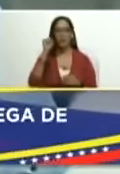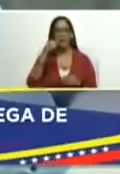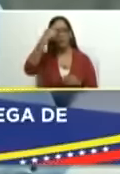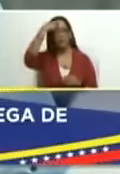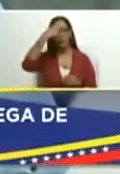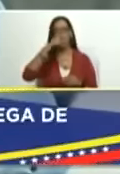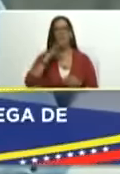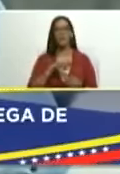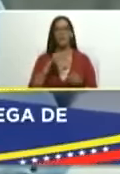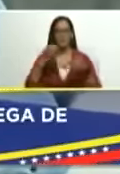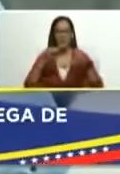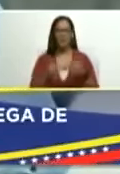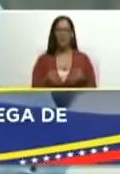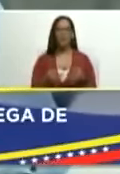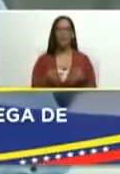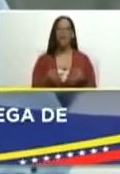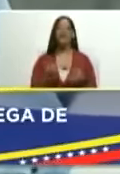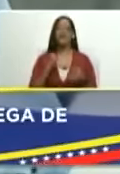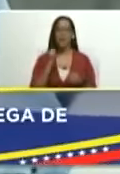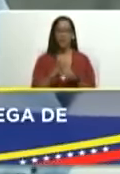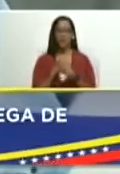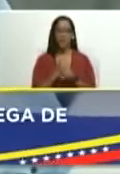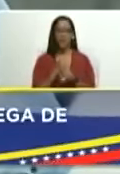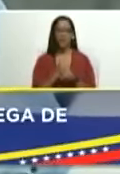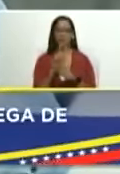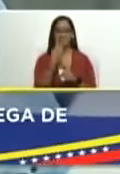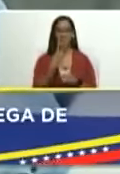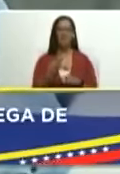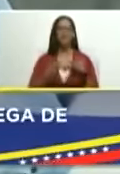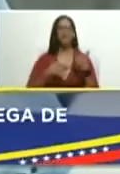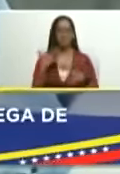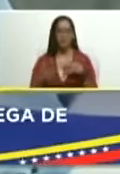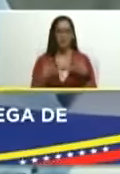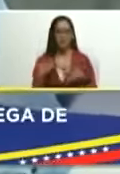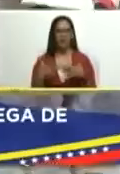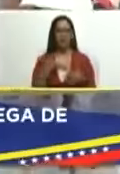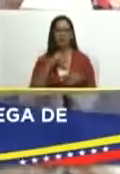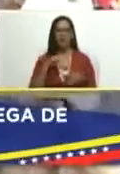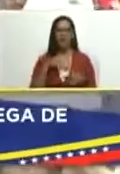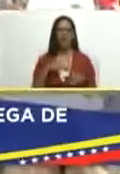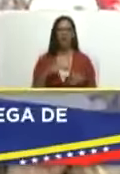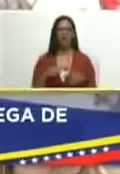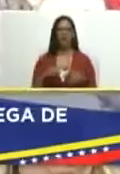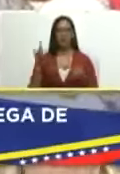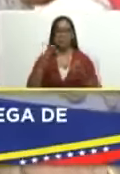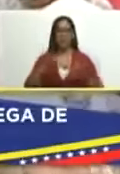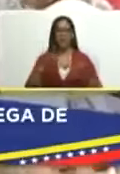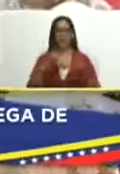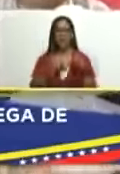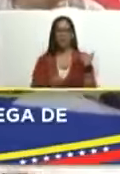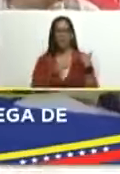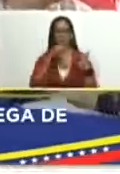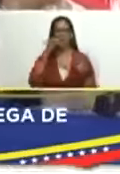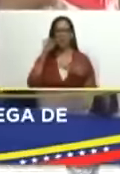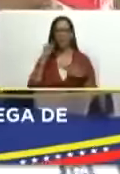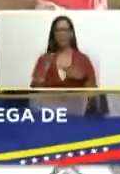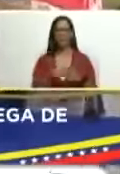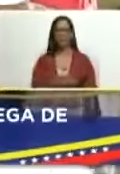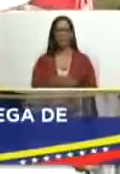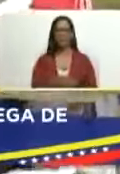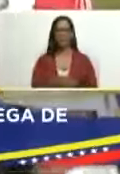pueblo está seguro, que hay una gestión que se ve, se siente de nuestro querido presidente Nicolás Maduro